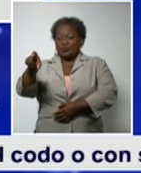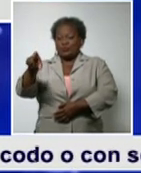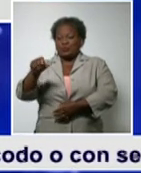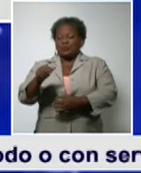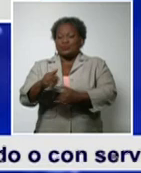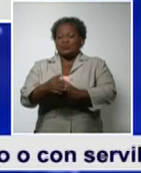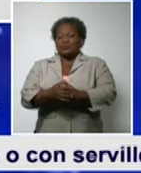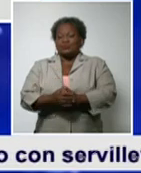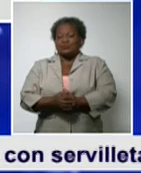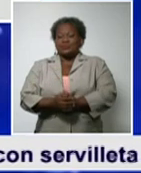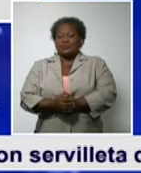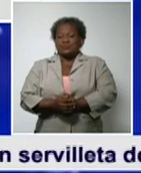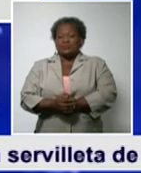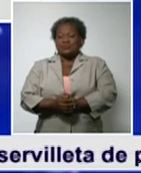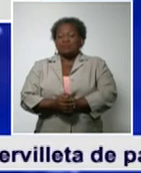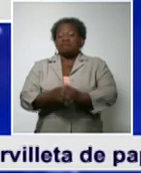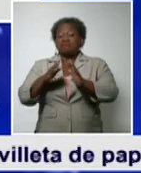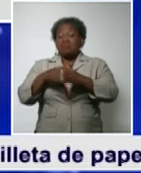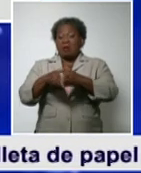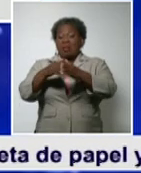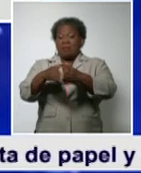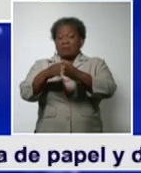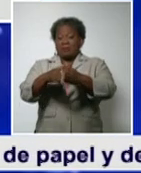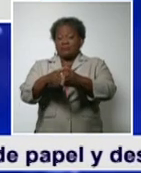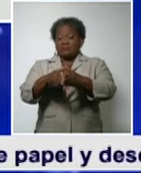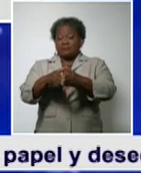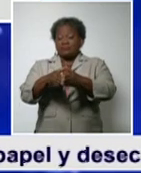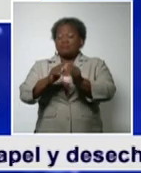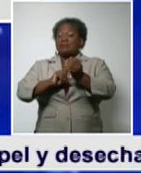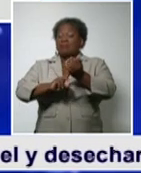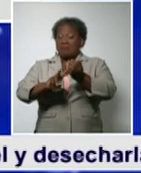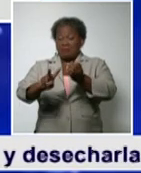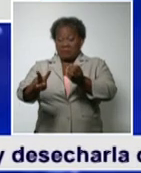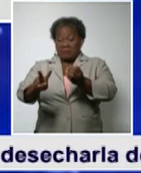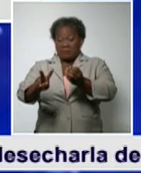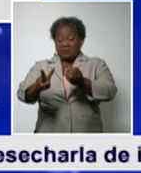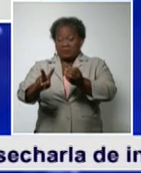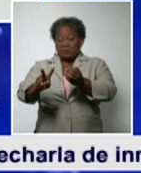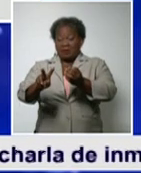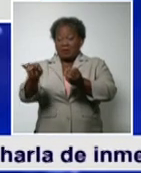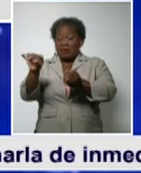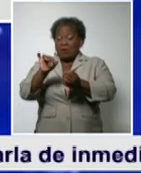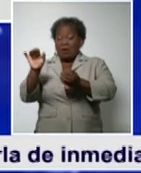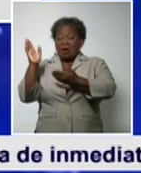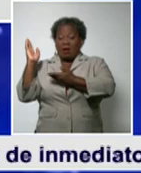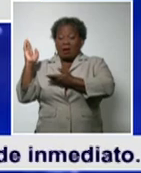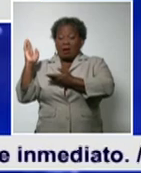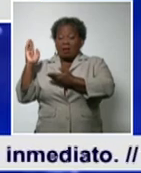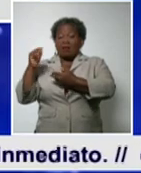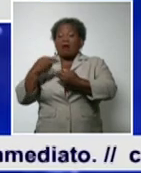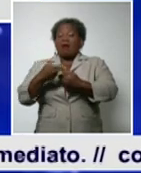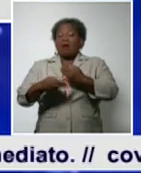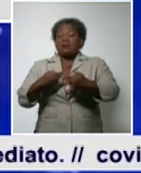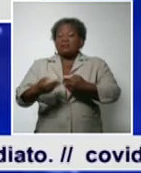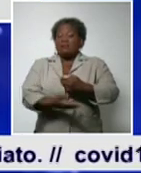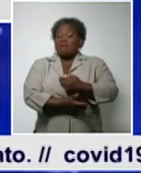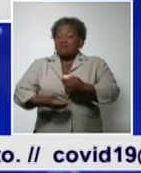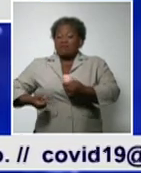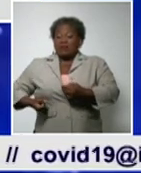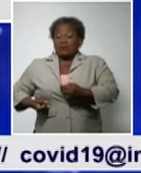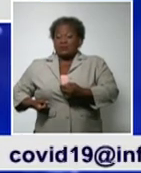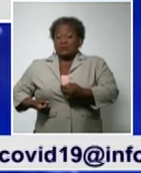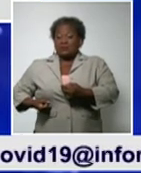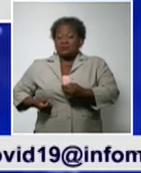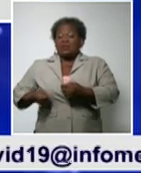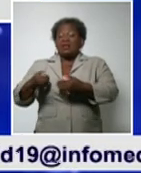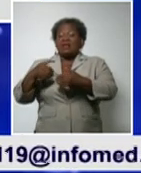una. Granma, provincia que también hace un esfuerzo, tuvo unos días atrás que